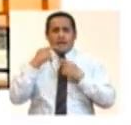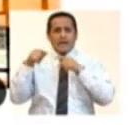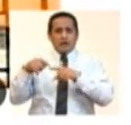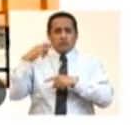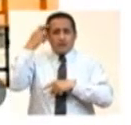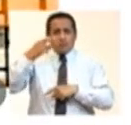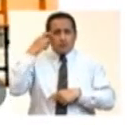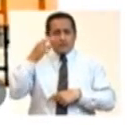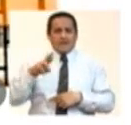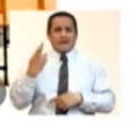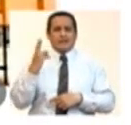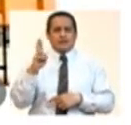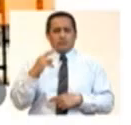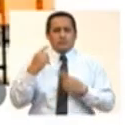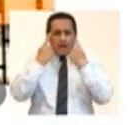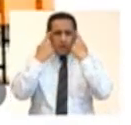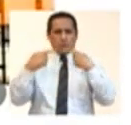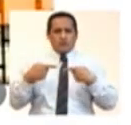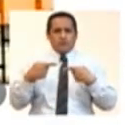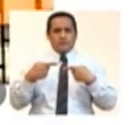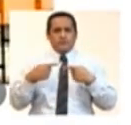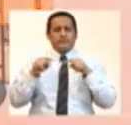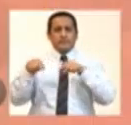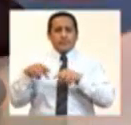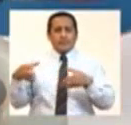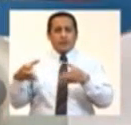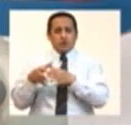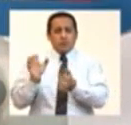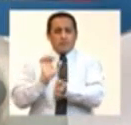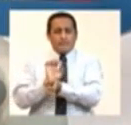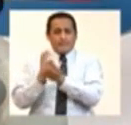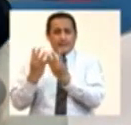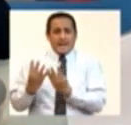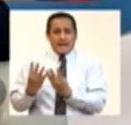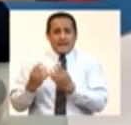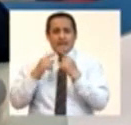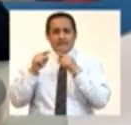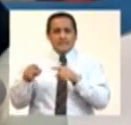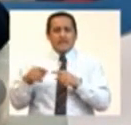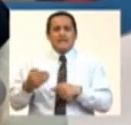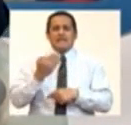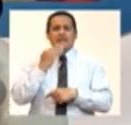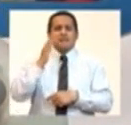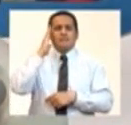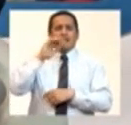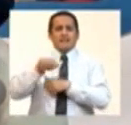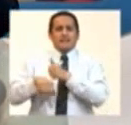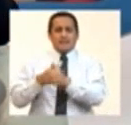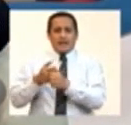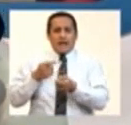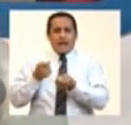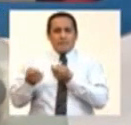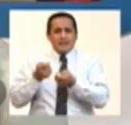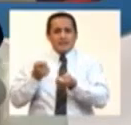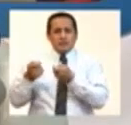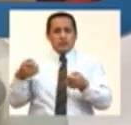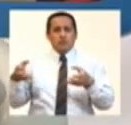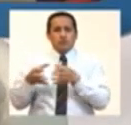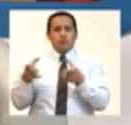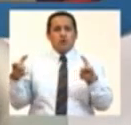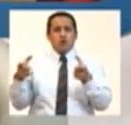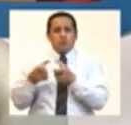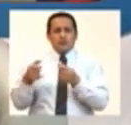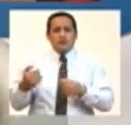fue una decisión de política criminal. De acuerdo. Este penal está bajo la administración, ¿verdad?, de